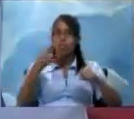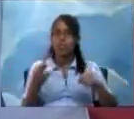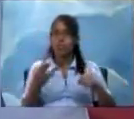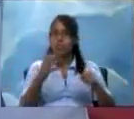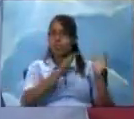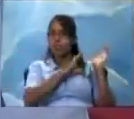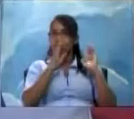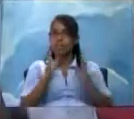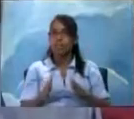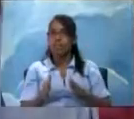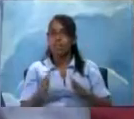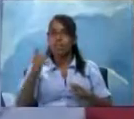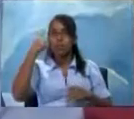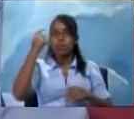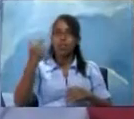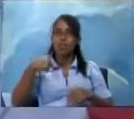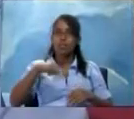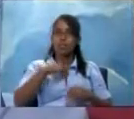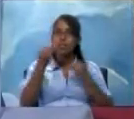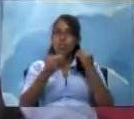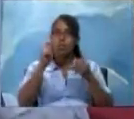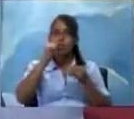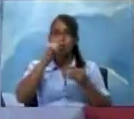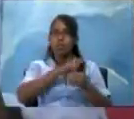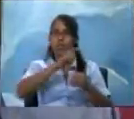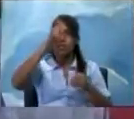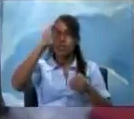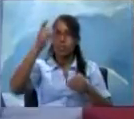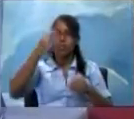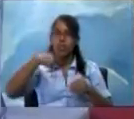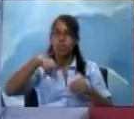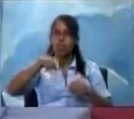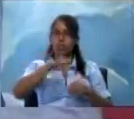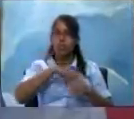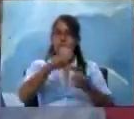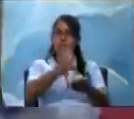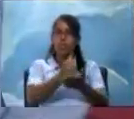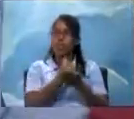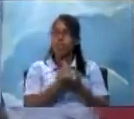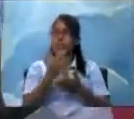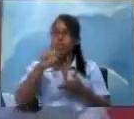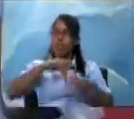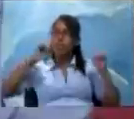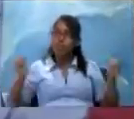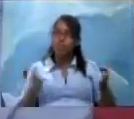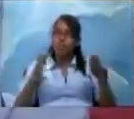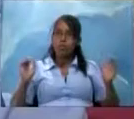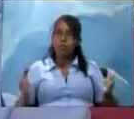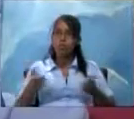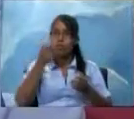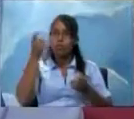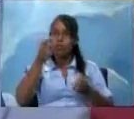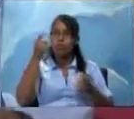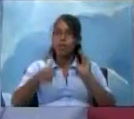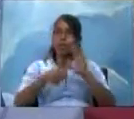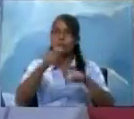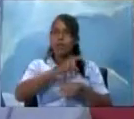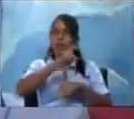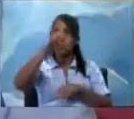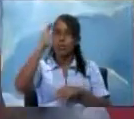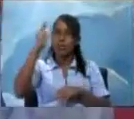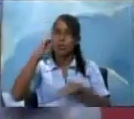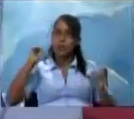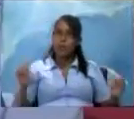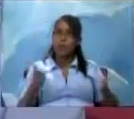nosotros como cristianos, para nosotros como hombres de Dios, a nosotros nos ayuda, nos impulsa en buscar más de Dios,